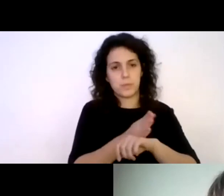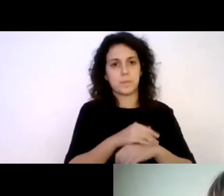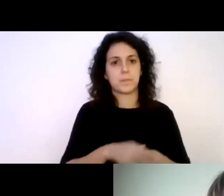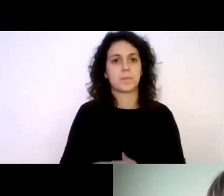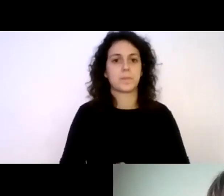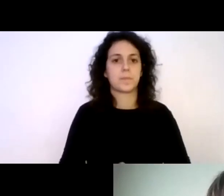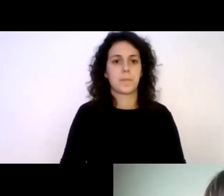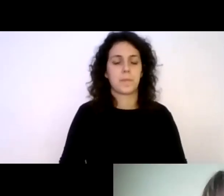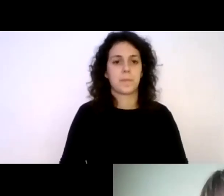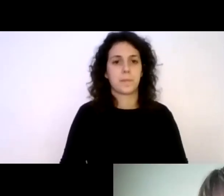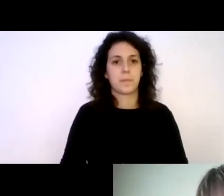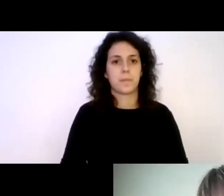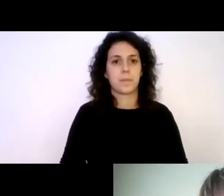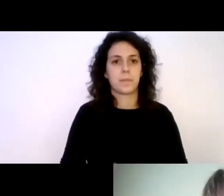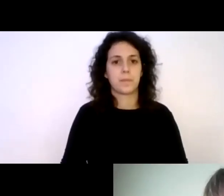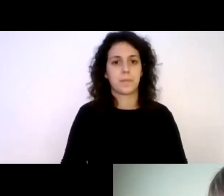hora.